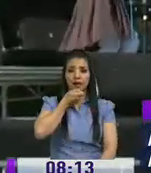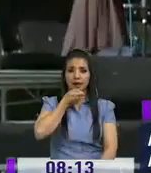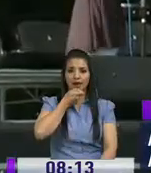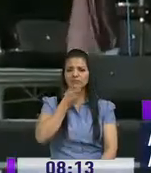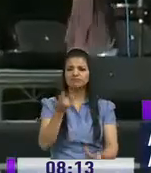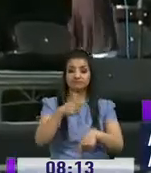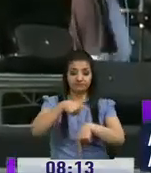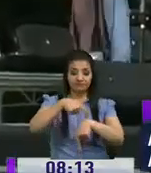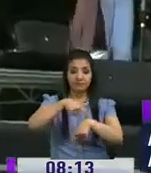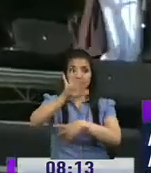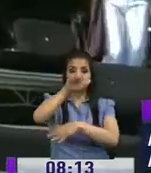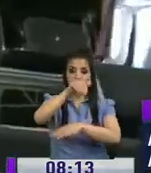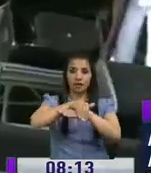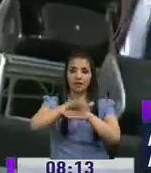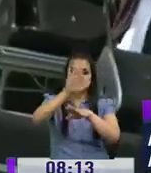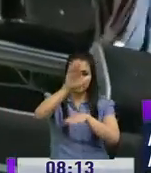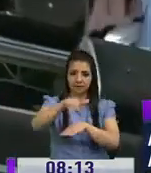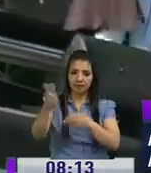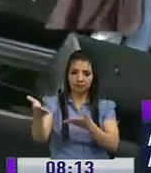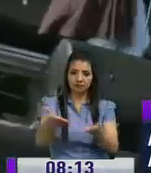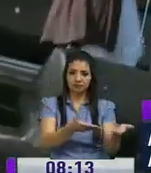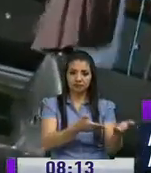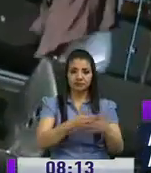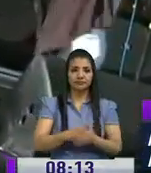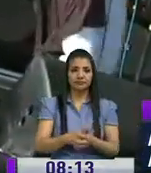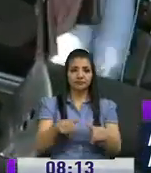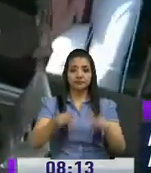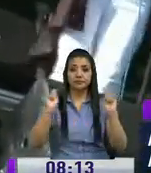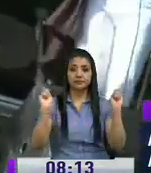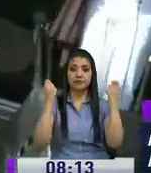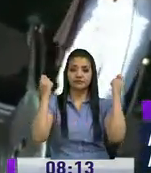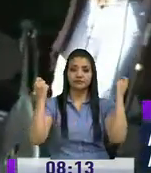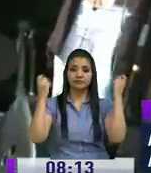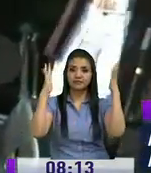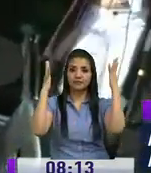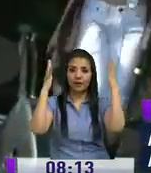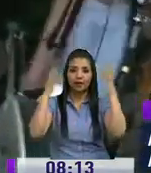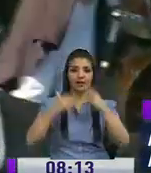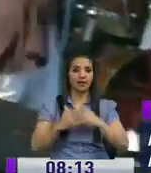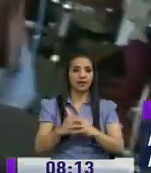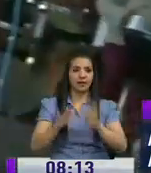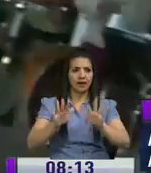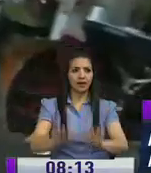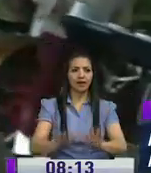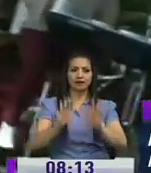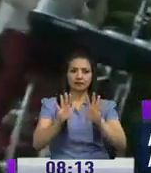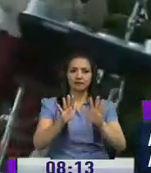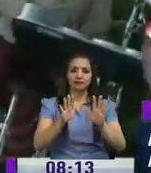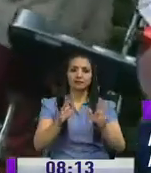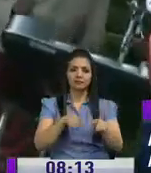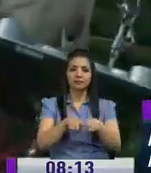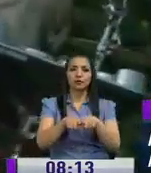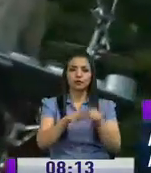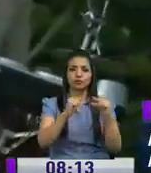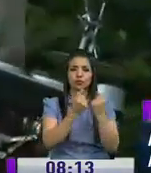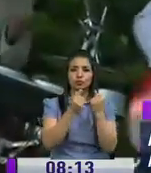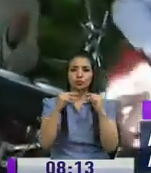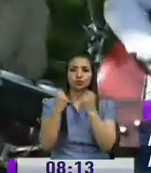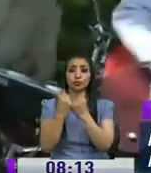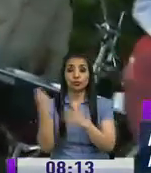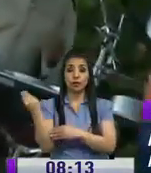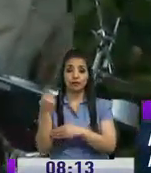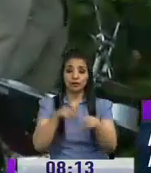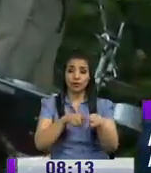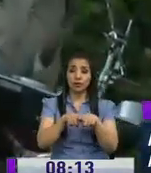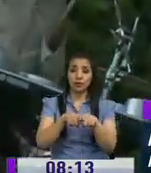las 5 de la tarde, tenemos al Chillo Fest. Obviamente esto es parte de las un concurso de agrupaciones juveniles que